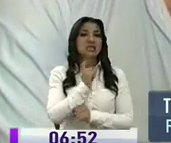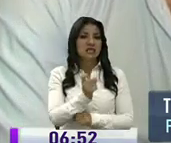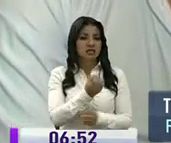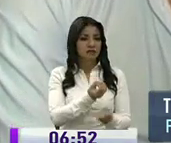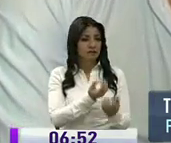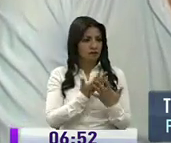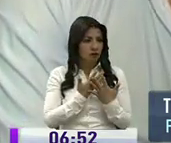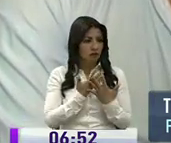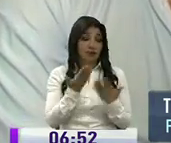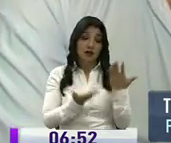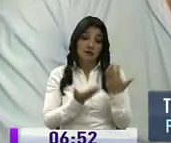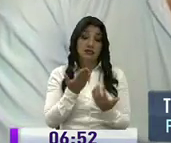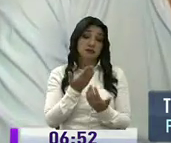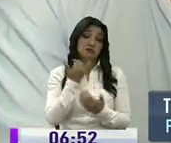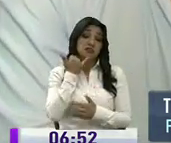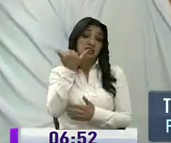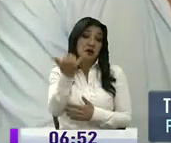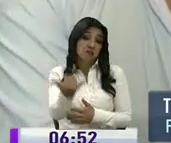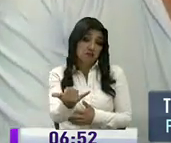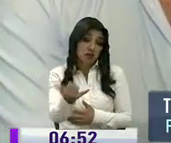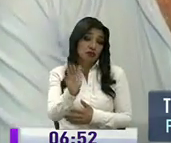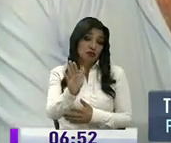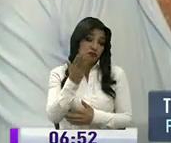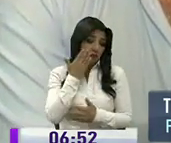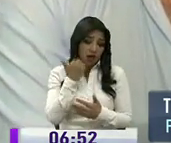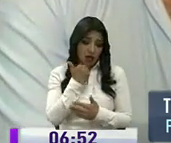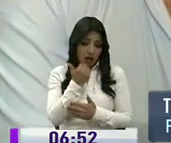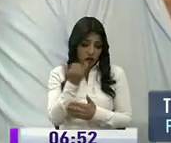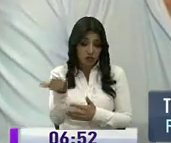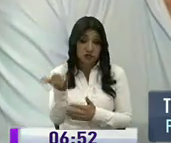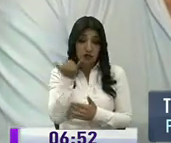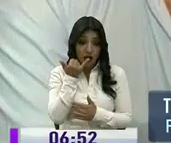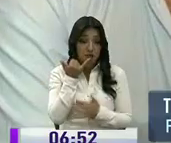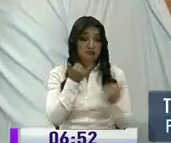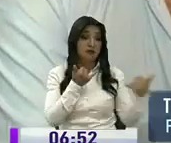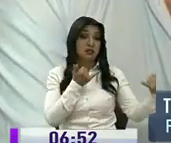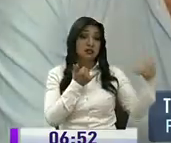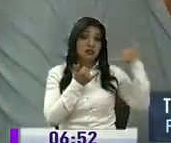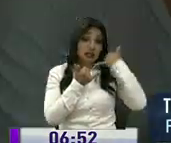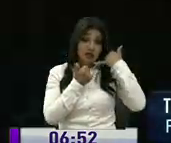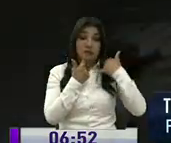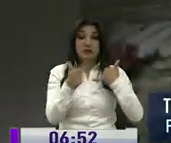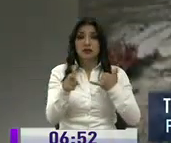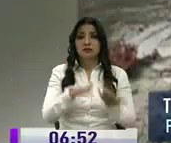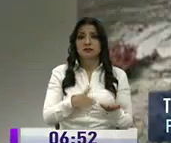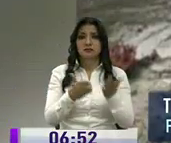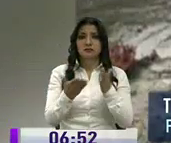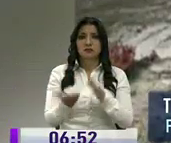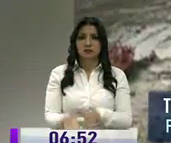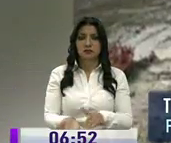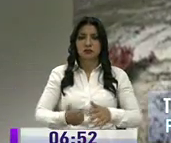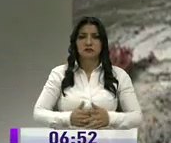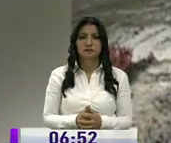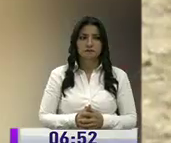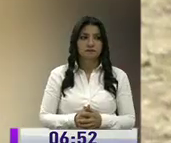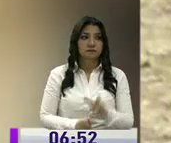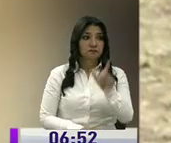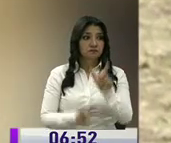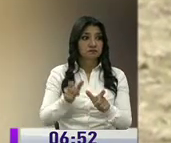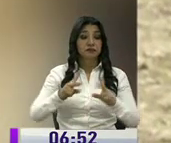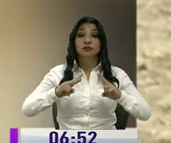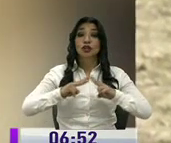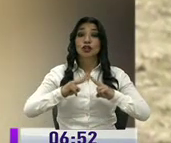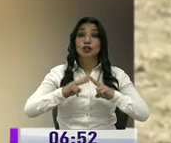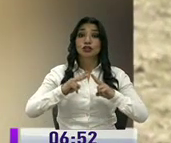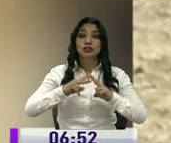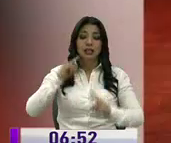que había llamado a mi tía, que está en Estados Unidos, la mamá de ella, que había fallecido. Para aquellos que la conocieron de